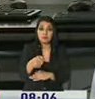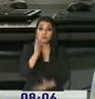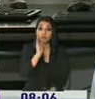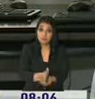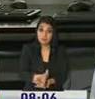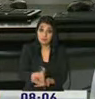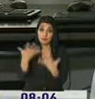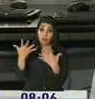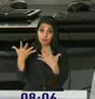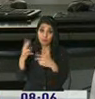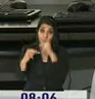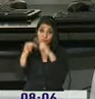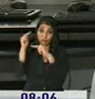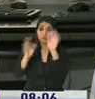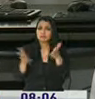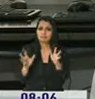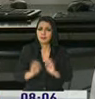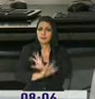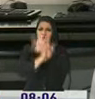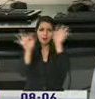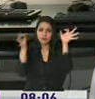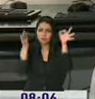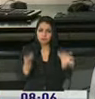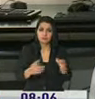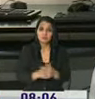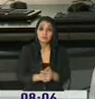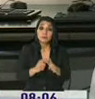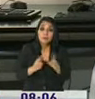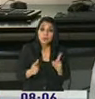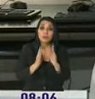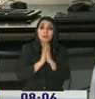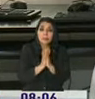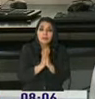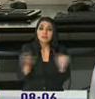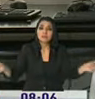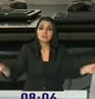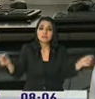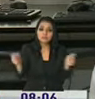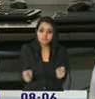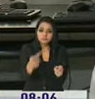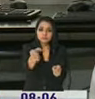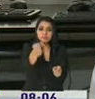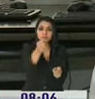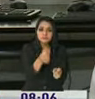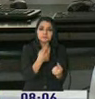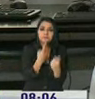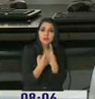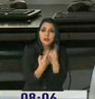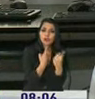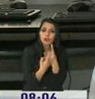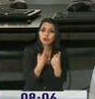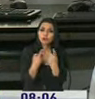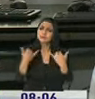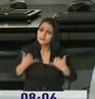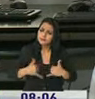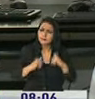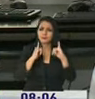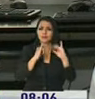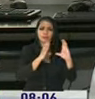suspensión. Eso fue muy claro y enfático. Y exhortó es a que se mantengan las mesas de diálogo, es